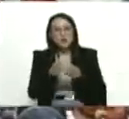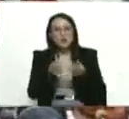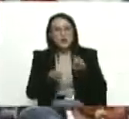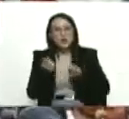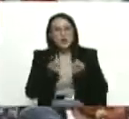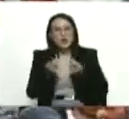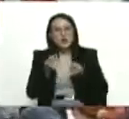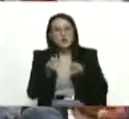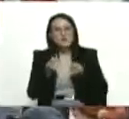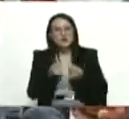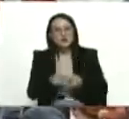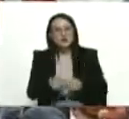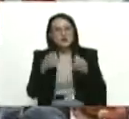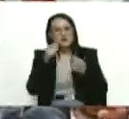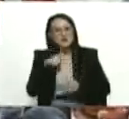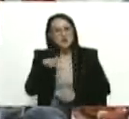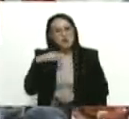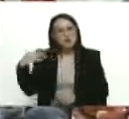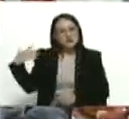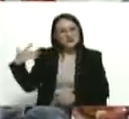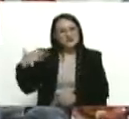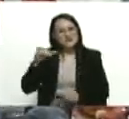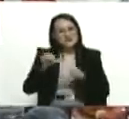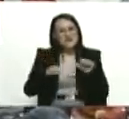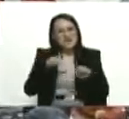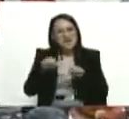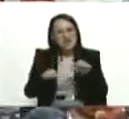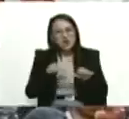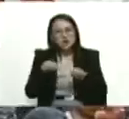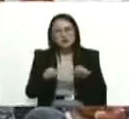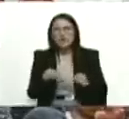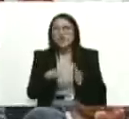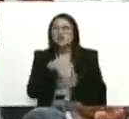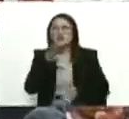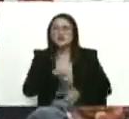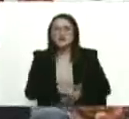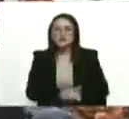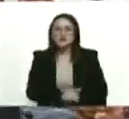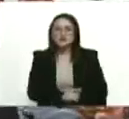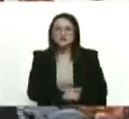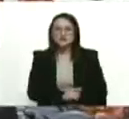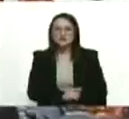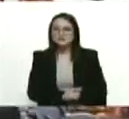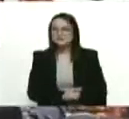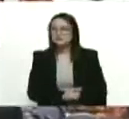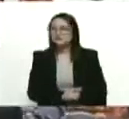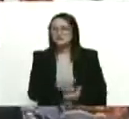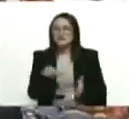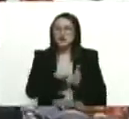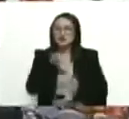que atropellaron a este pueblo durante siglos. ¿Dónde queda? ¿Dónde queda el desinterés de ellos por un